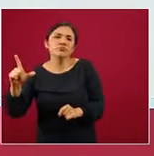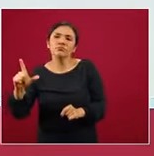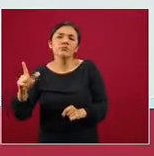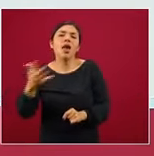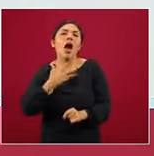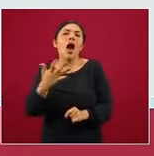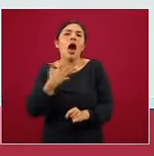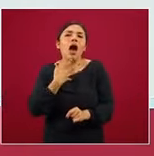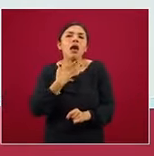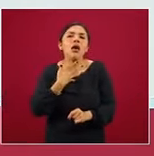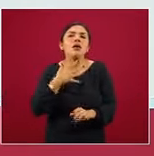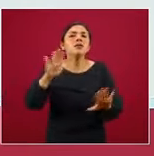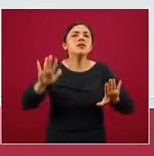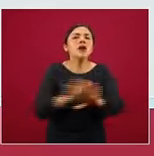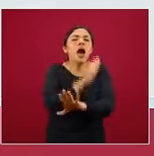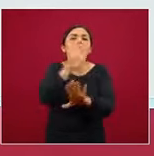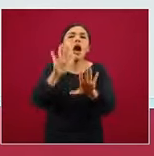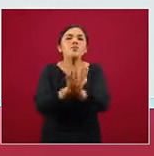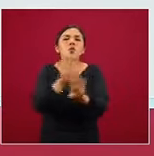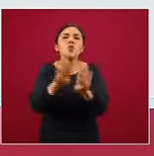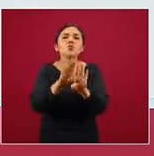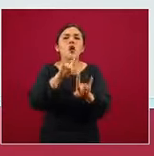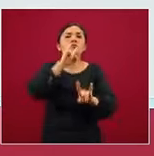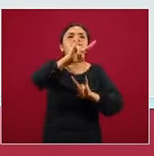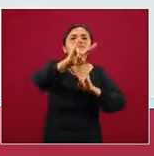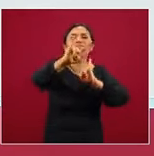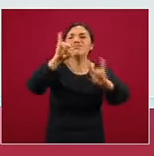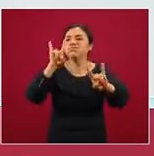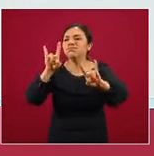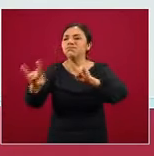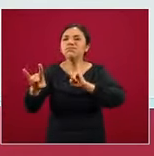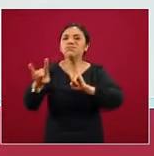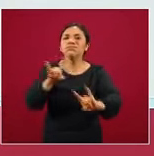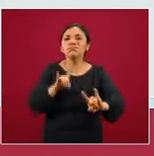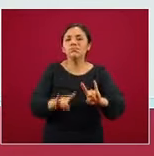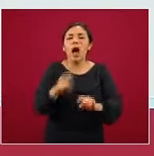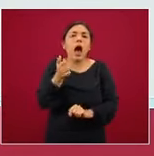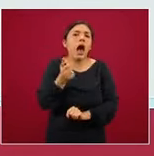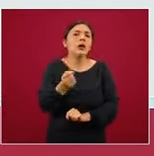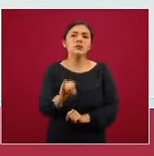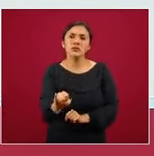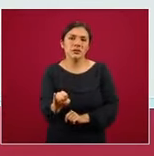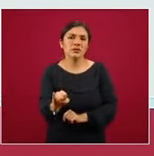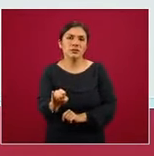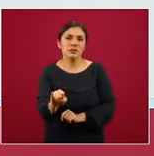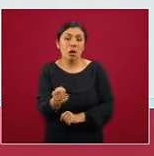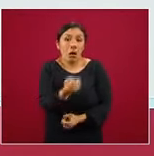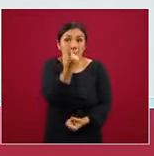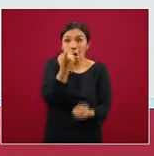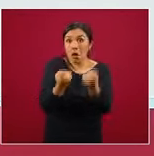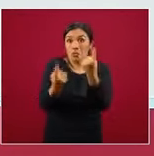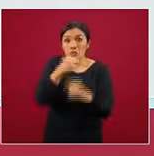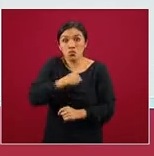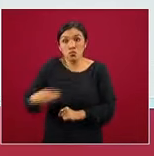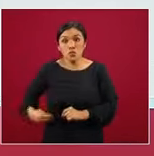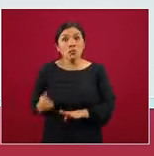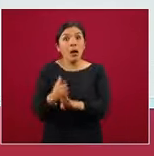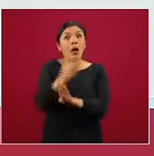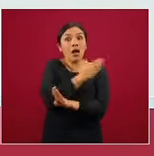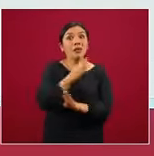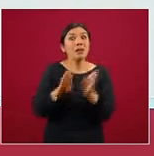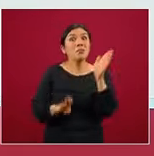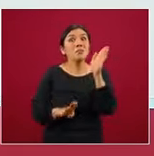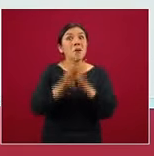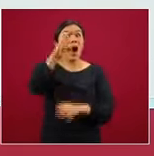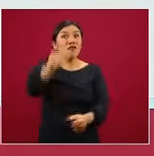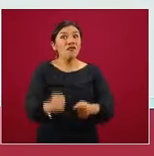sino que se va presentando en parches, en una forma heterogénea, donde tenemos algunas entidades federativas que habían llegado a